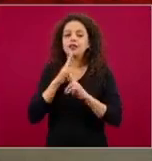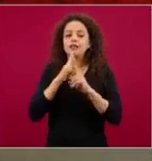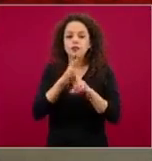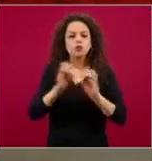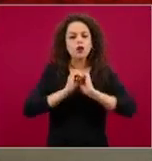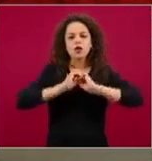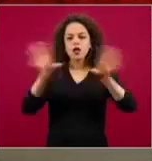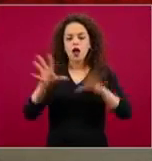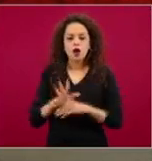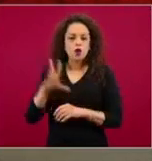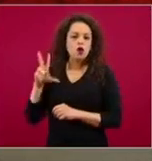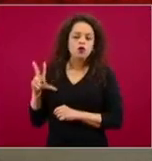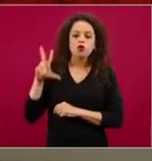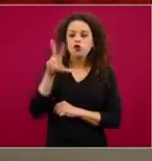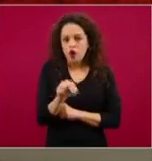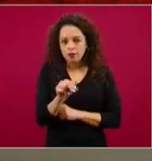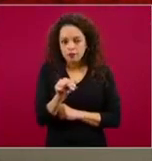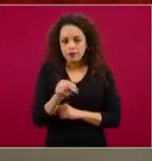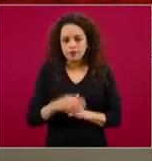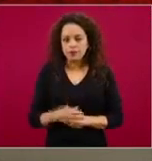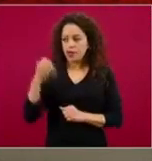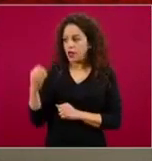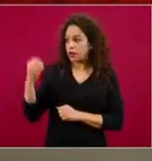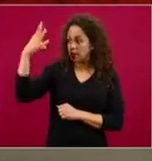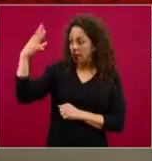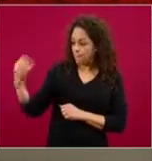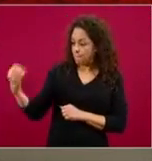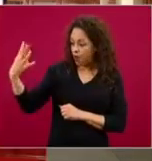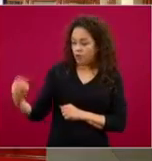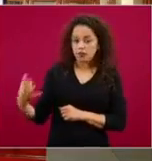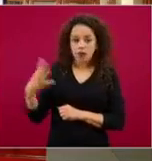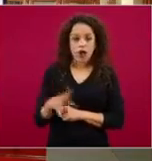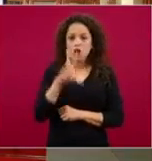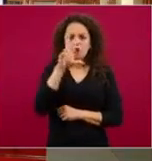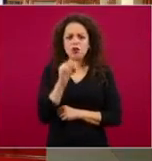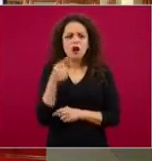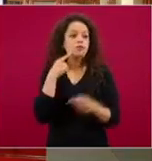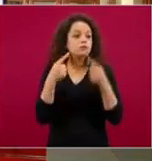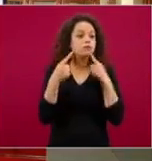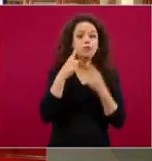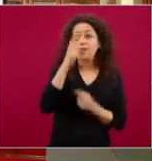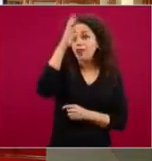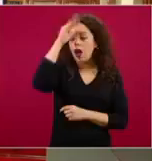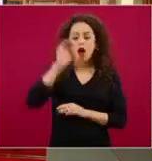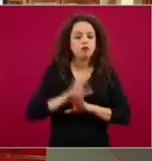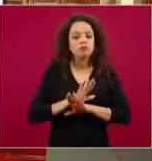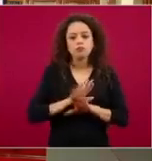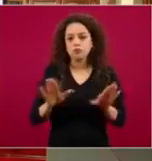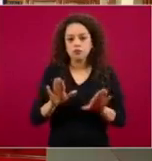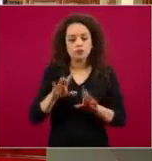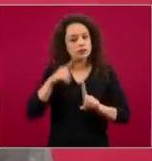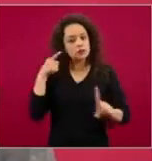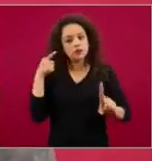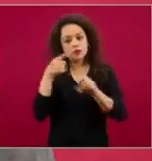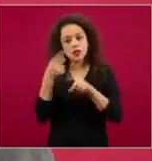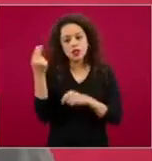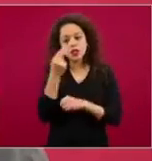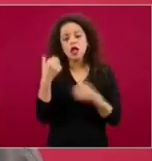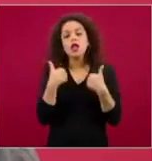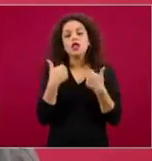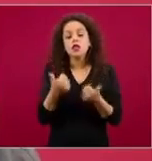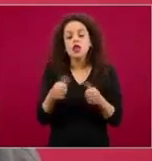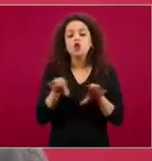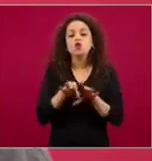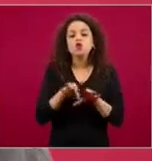de ninguna negociación, el semáforo no está sujeto a negociaciones, el semáforo es un instrumento objetivo y